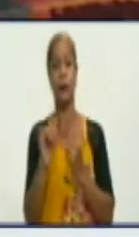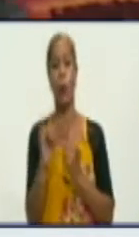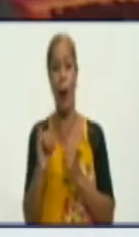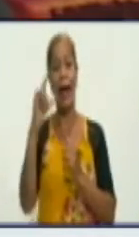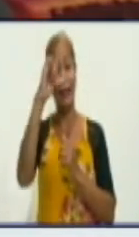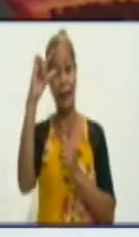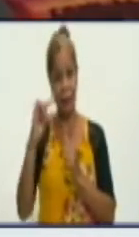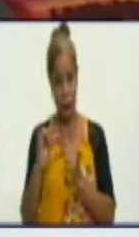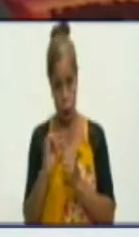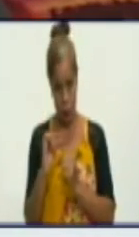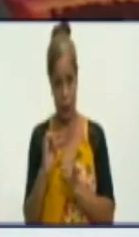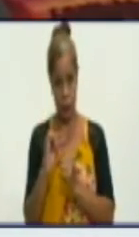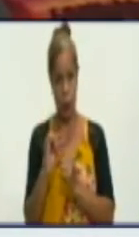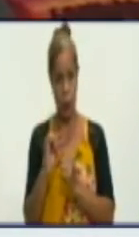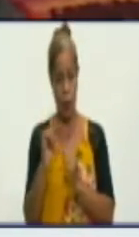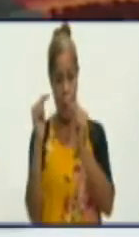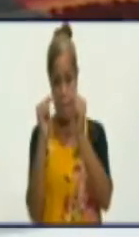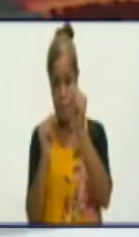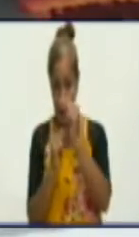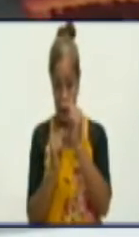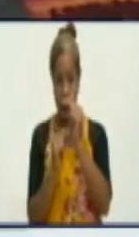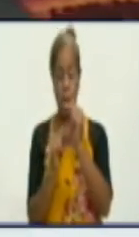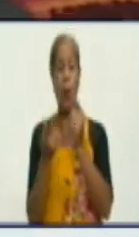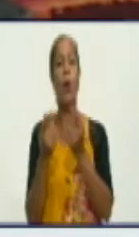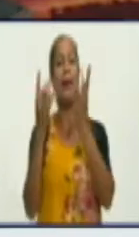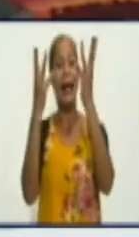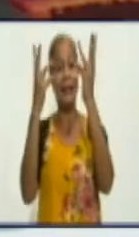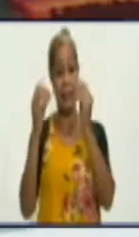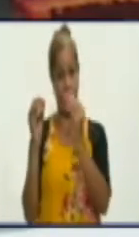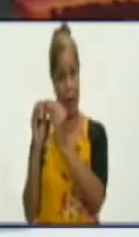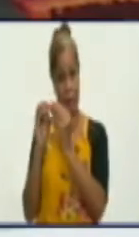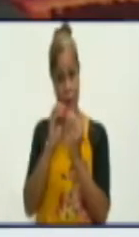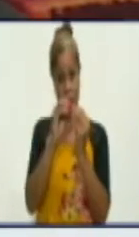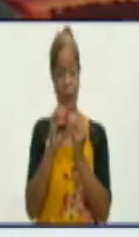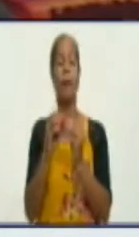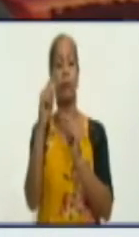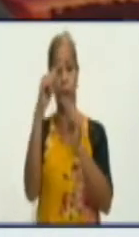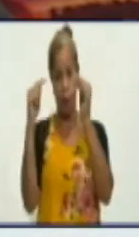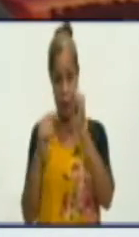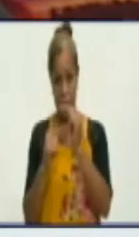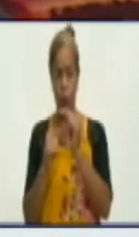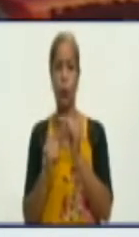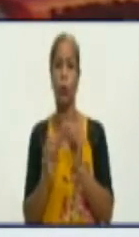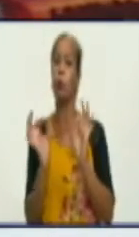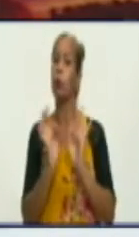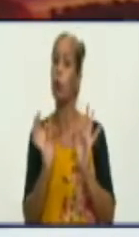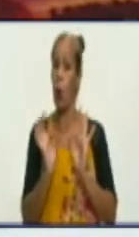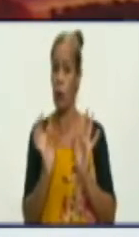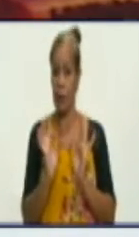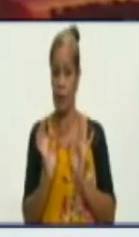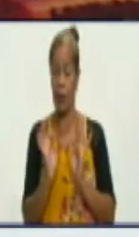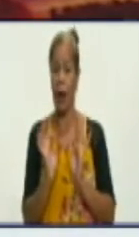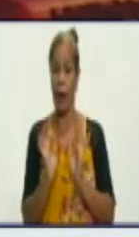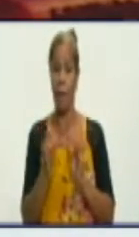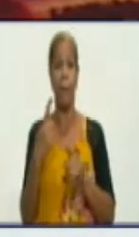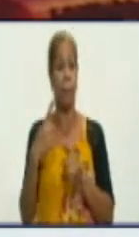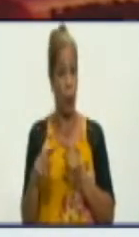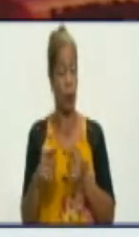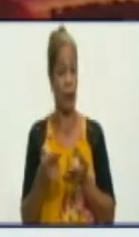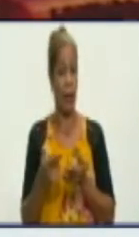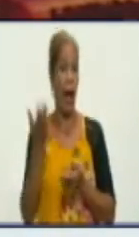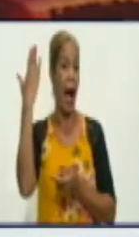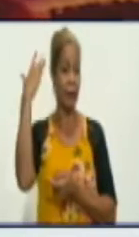la cifra de contagios en la provincia de Granma, una que otra vez sube un tanto, pero no es la cifra que teníamos hace 15